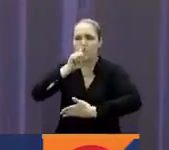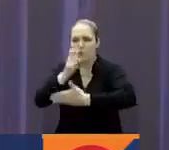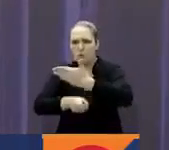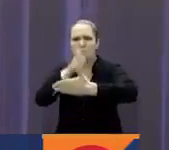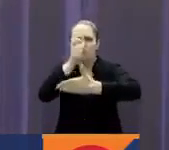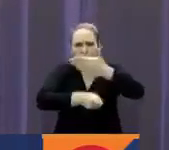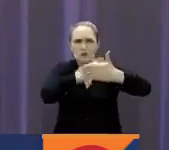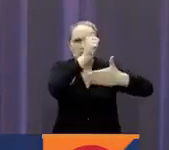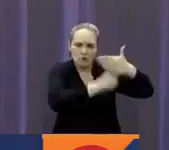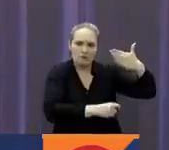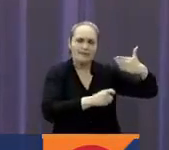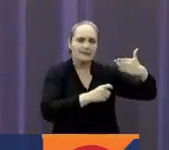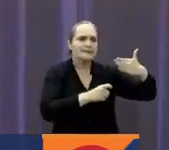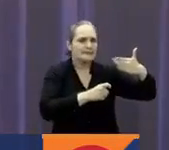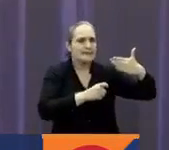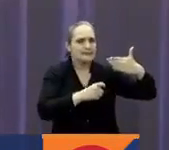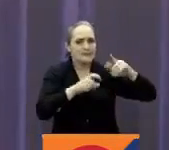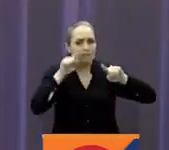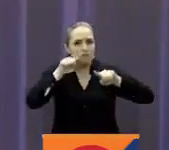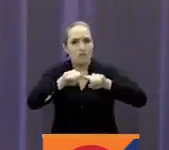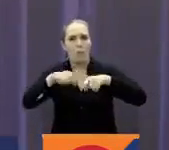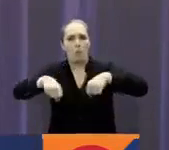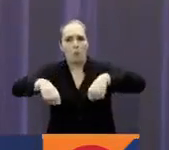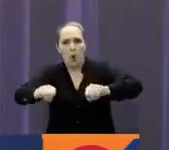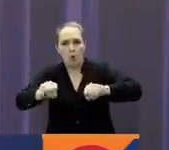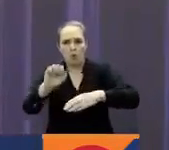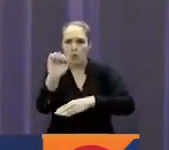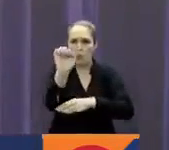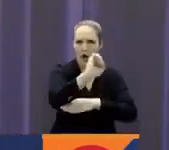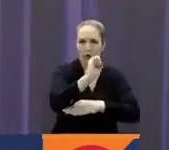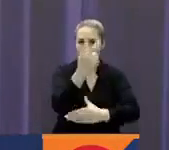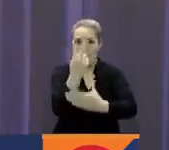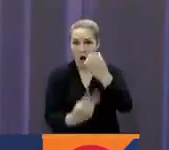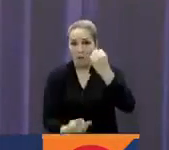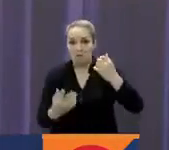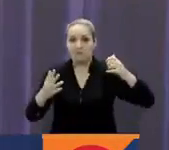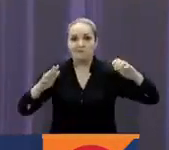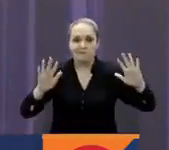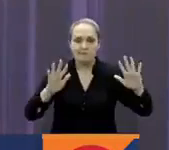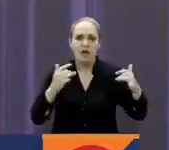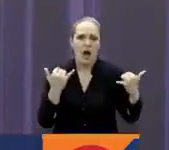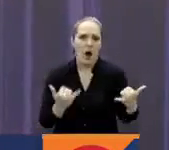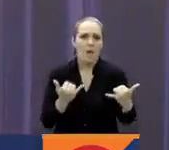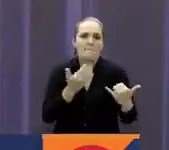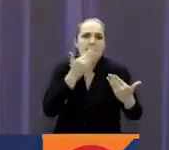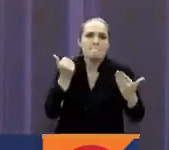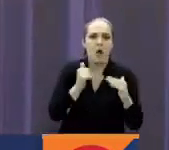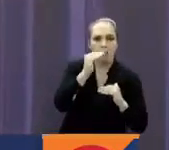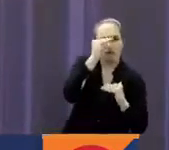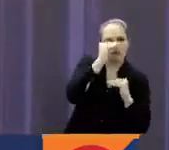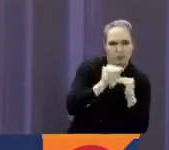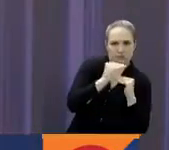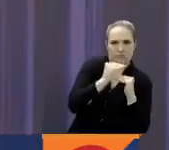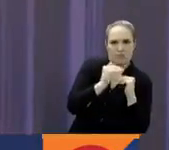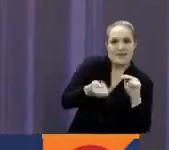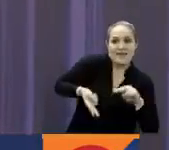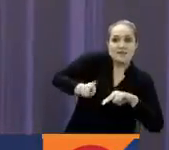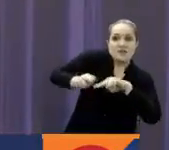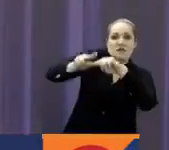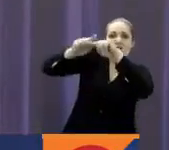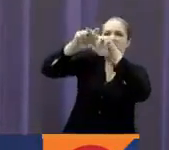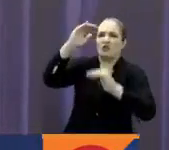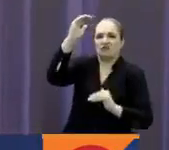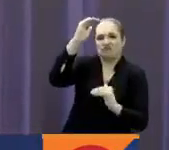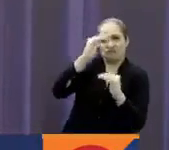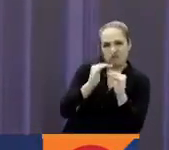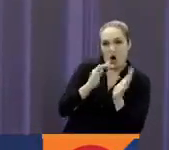tránsito, tanto para motocicletas como para automotores, se dieron una serie de facilidades y alivios en materia de capital, intereses